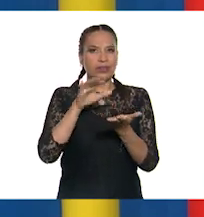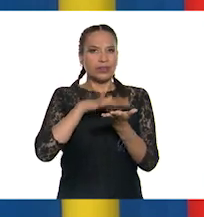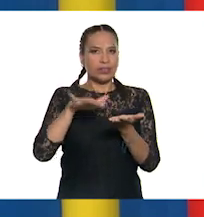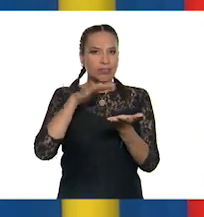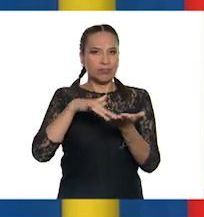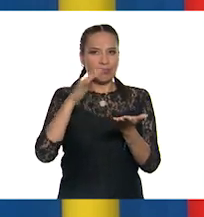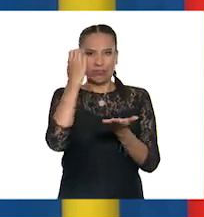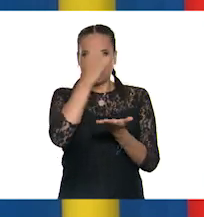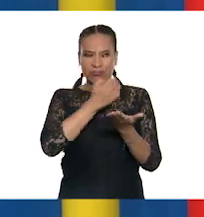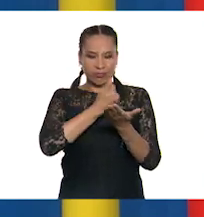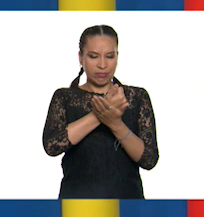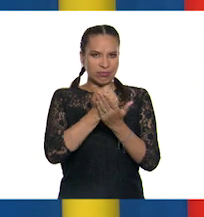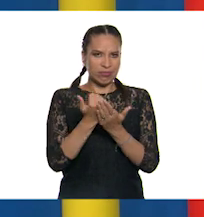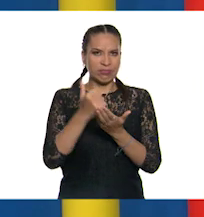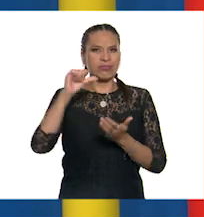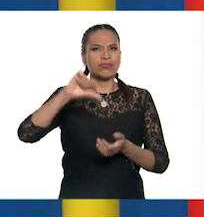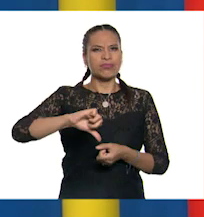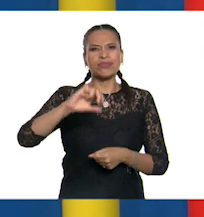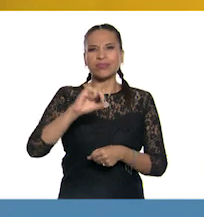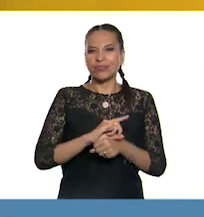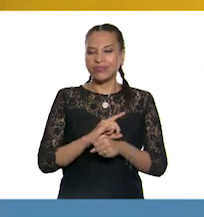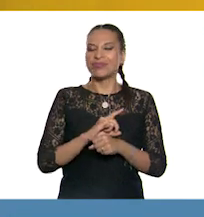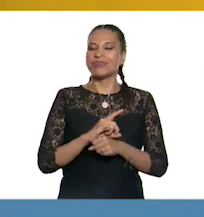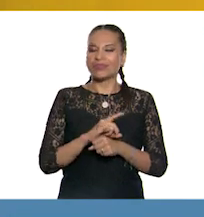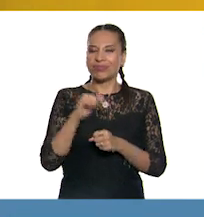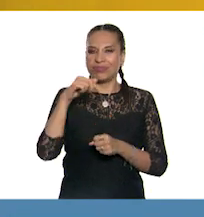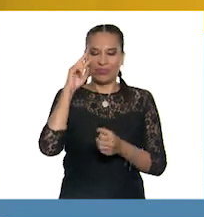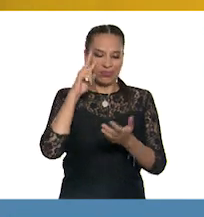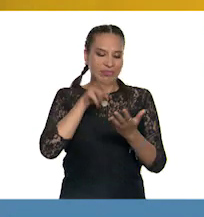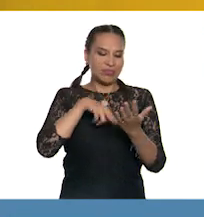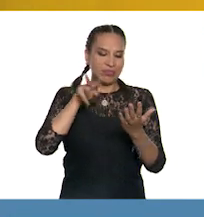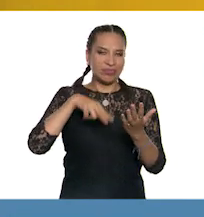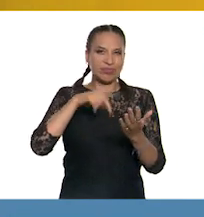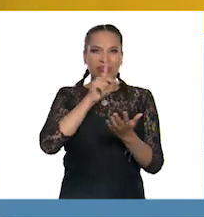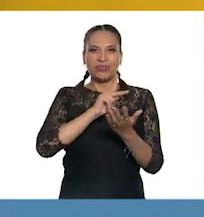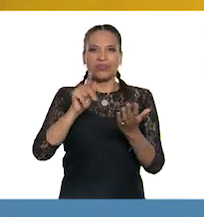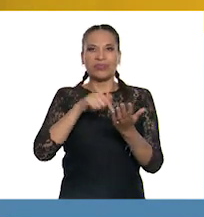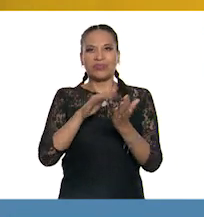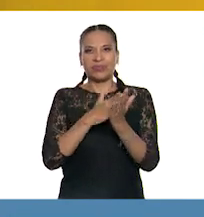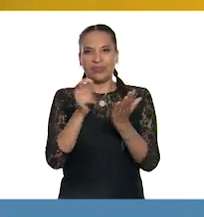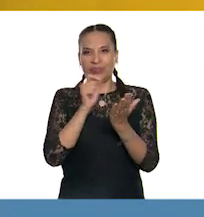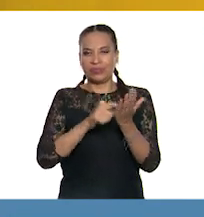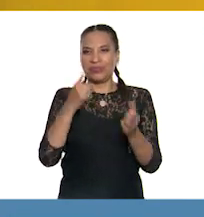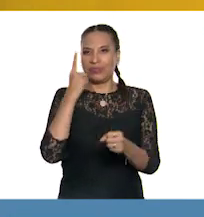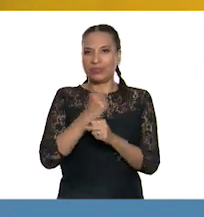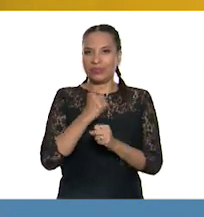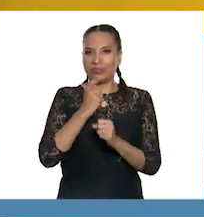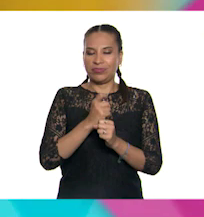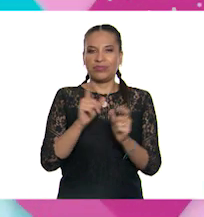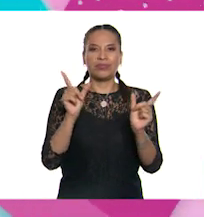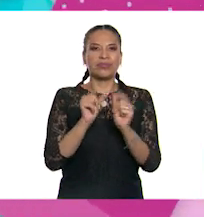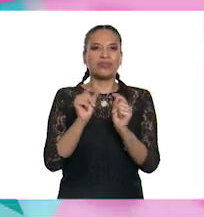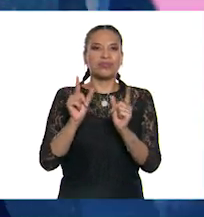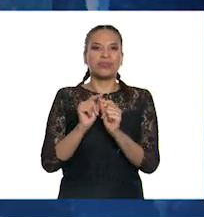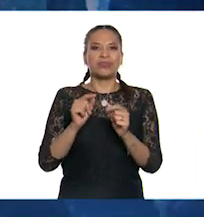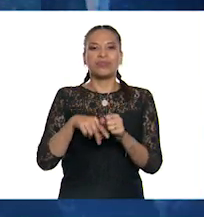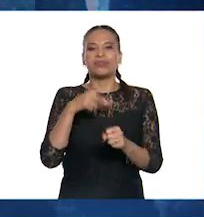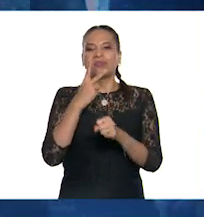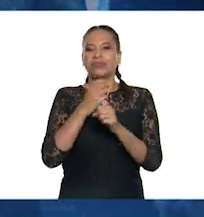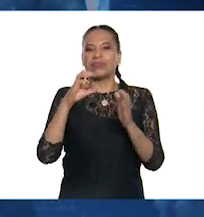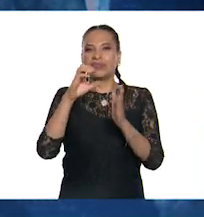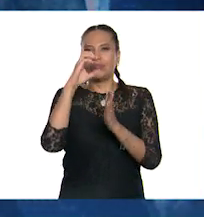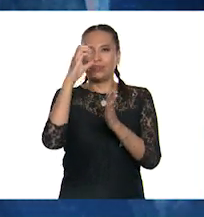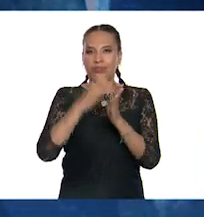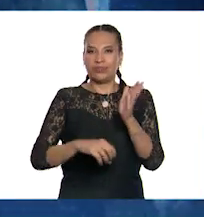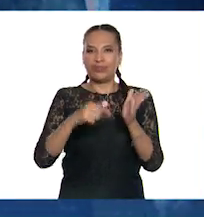y analizar el día de hoy? Pues hoy vamos a ver pura literatura. Primero, un fragmento del segundo capítulo